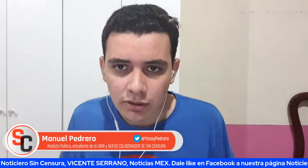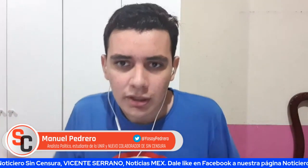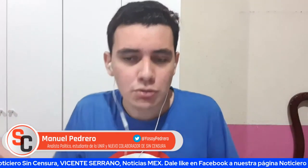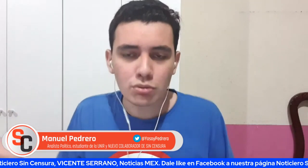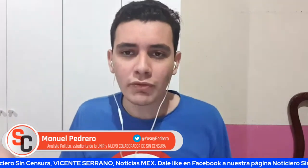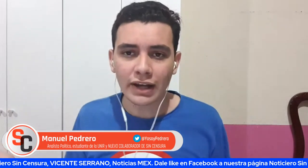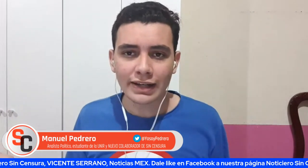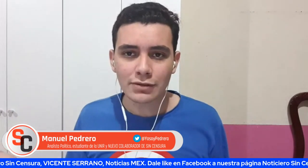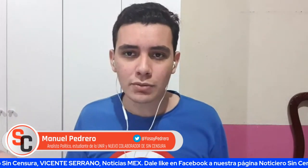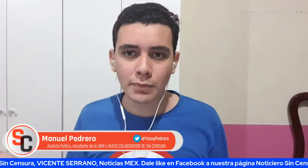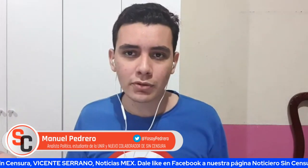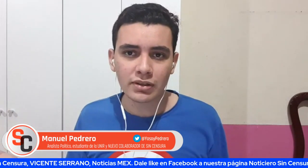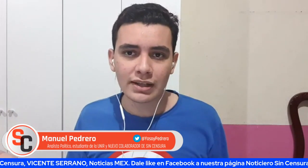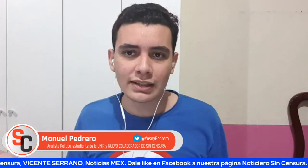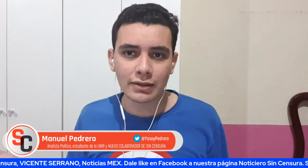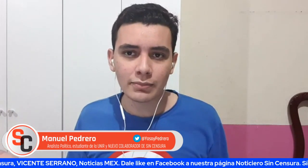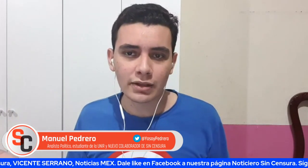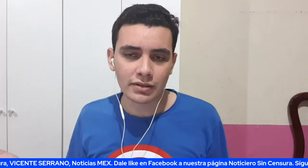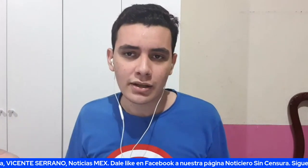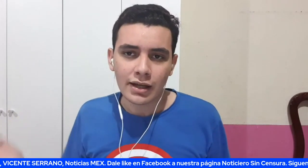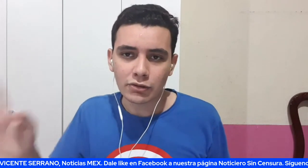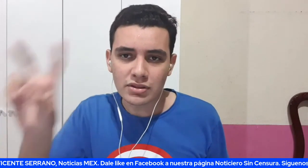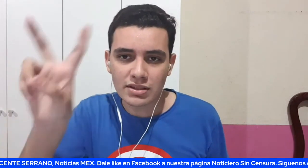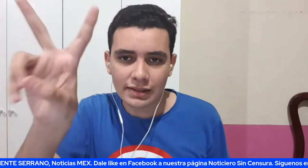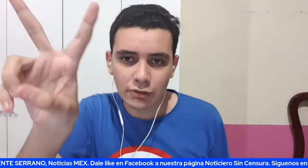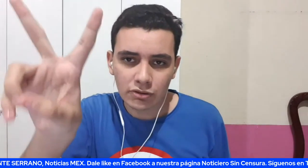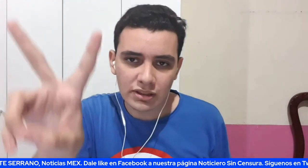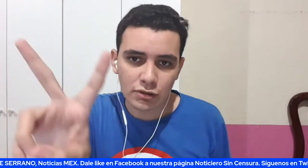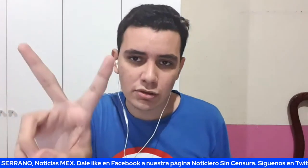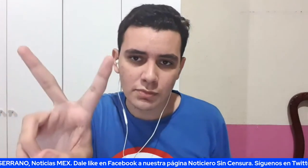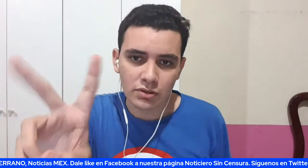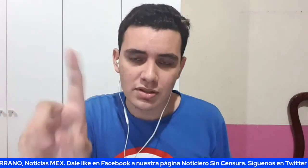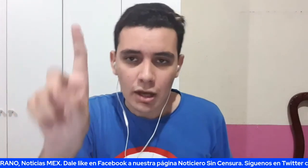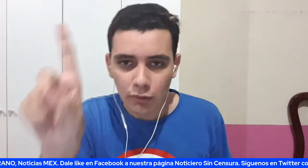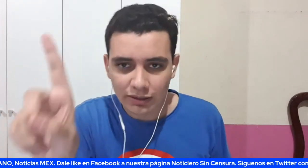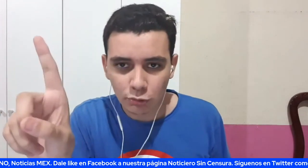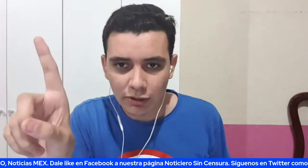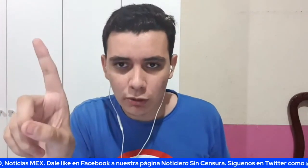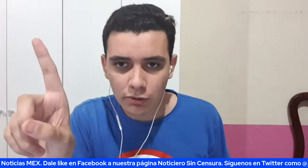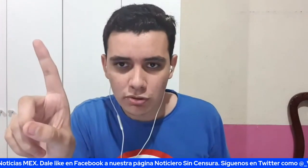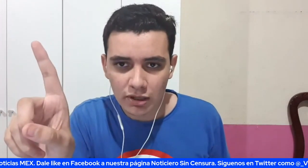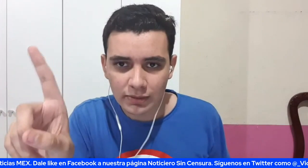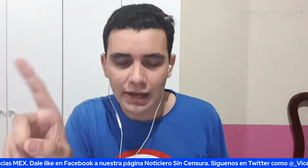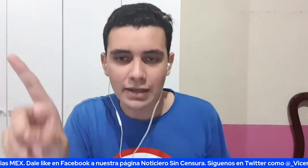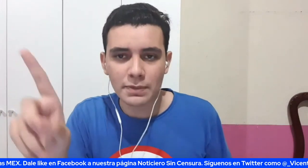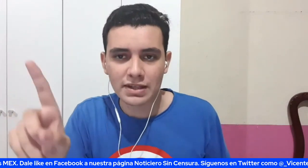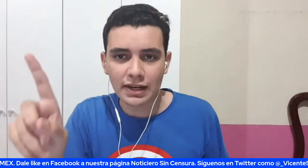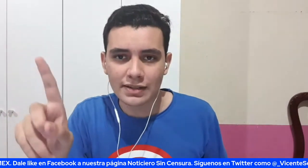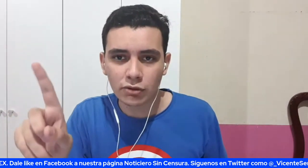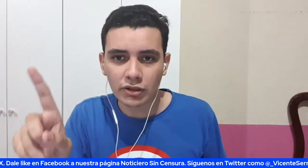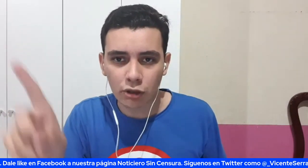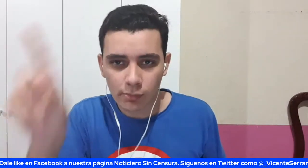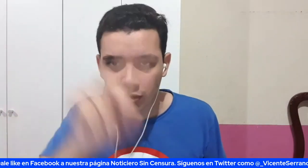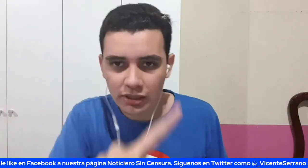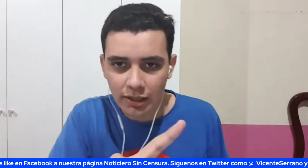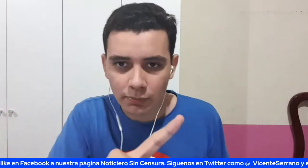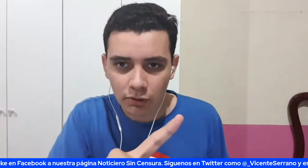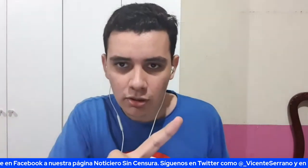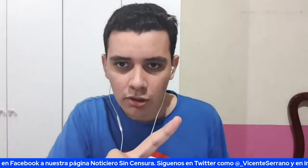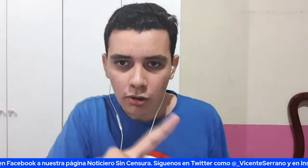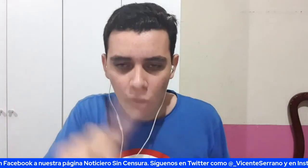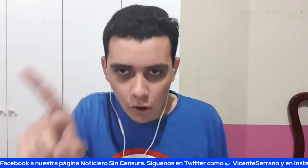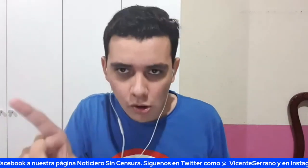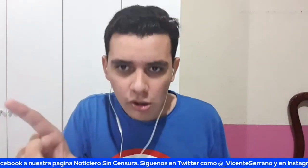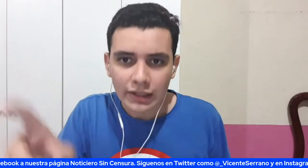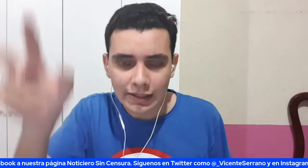Calderón. Es un fracaso por donde le quieran ver. Entonces Calderón tiene dos opciones: o actuar como no sabía y pasar a la historia como un